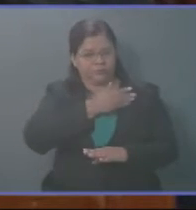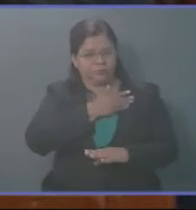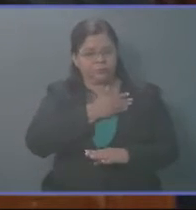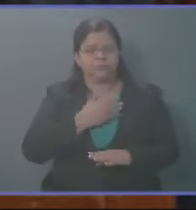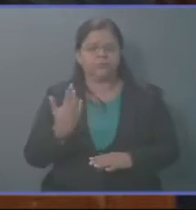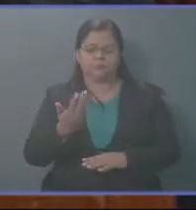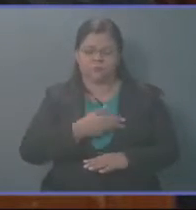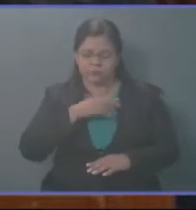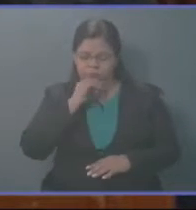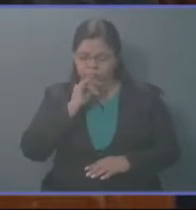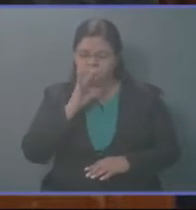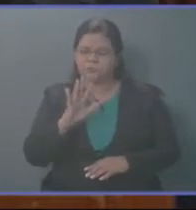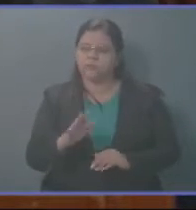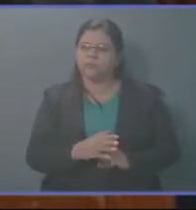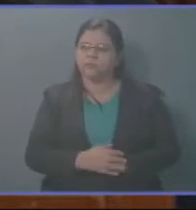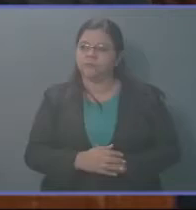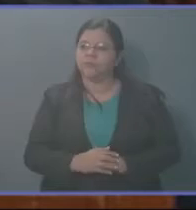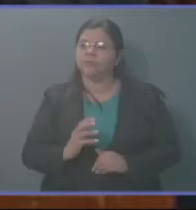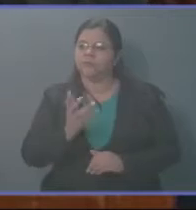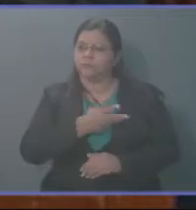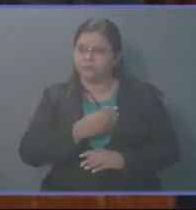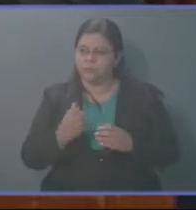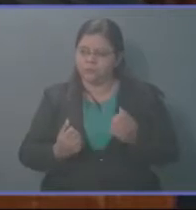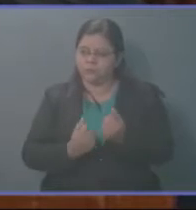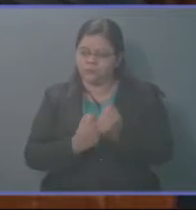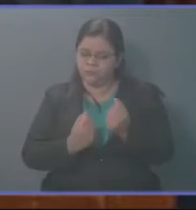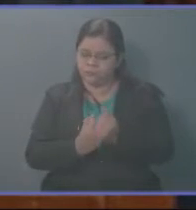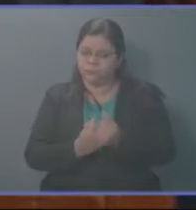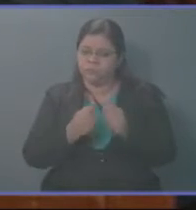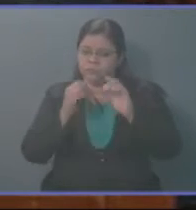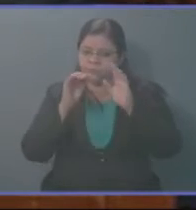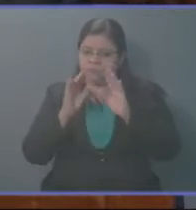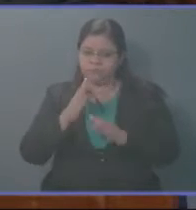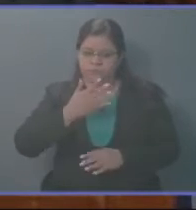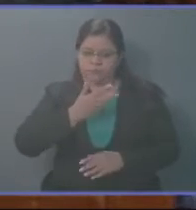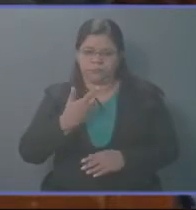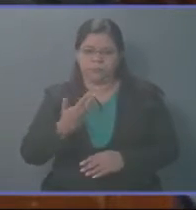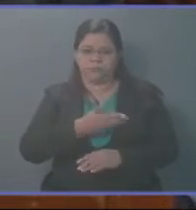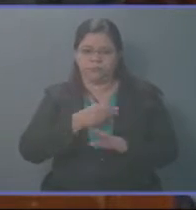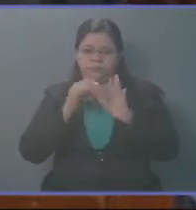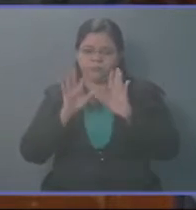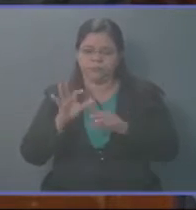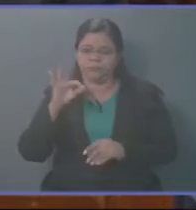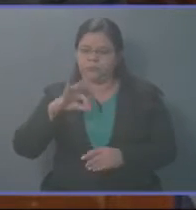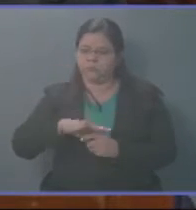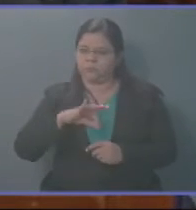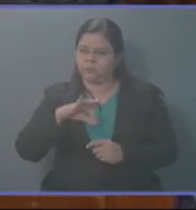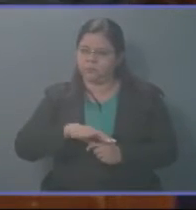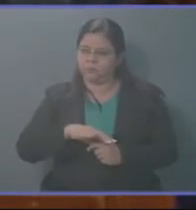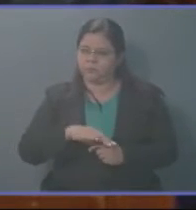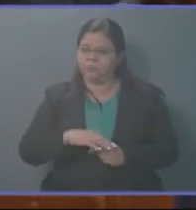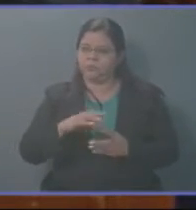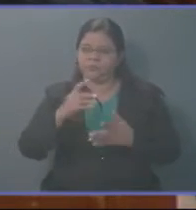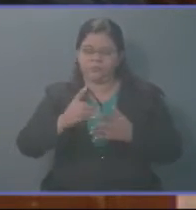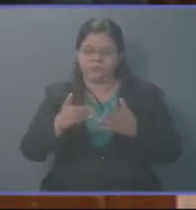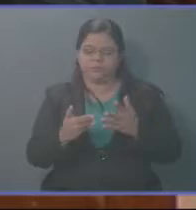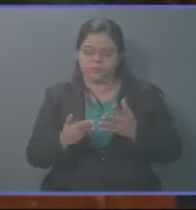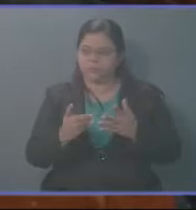Hemos dicho y vamos a respaldar con los 10 votos para que este decreto